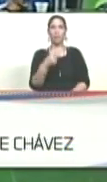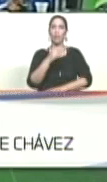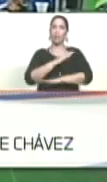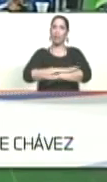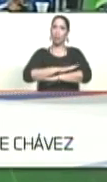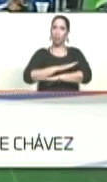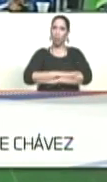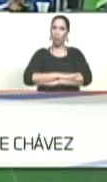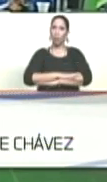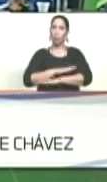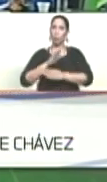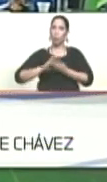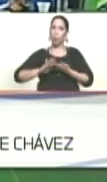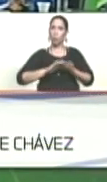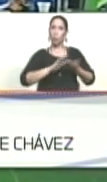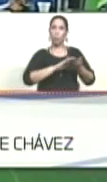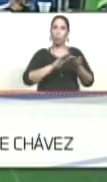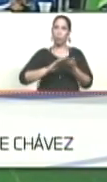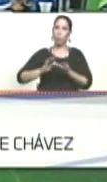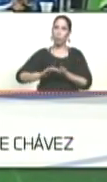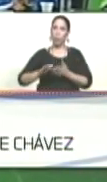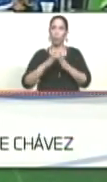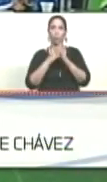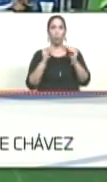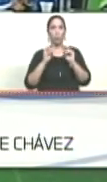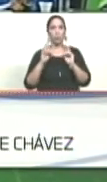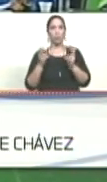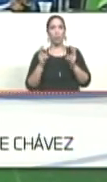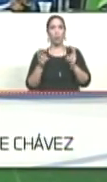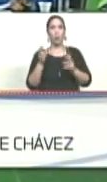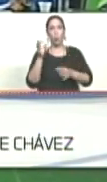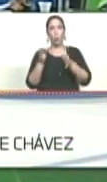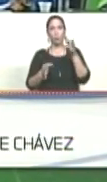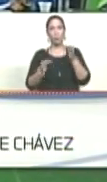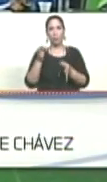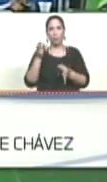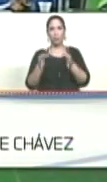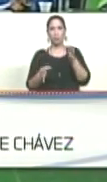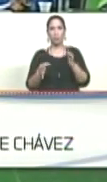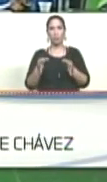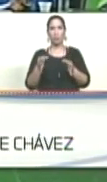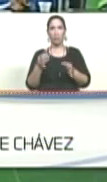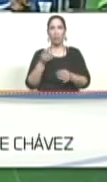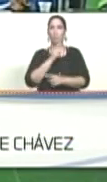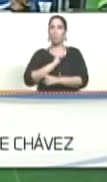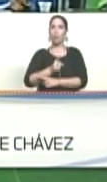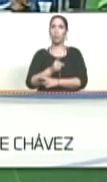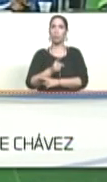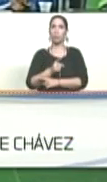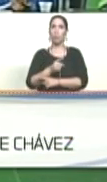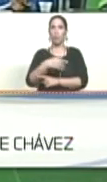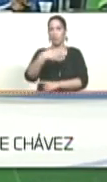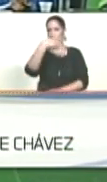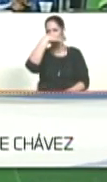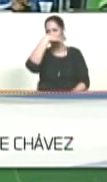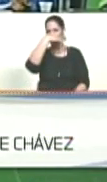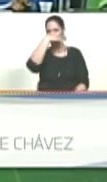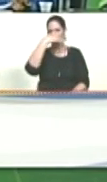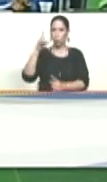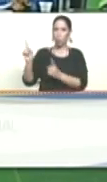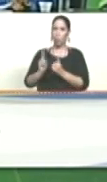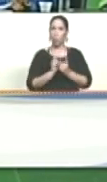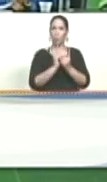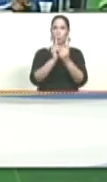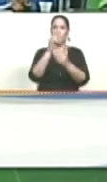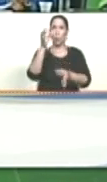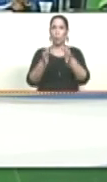y resueltos todos los temas de justicia que se exige por sicariato y persecución